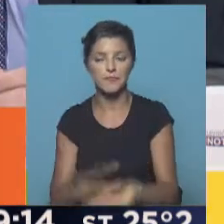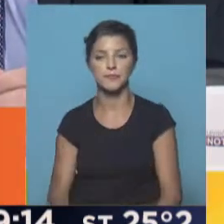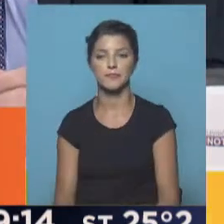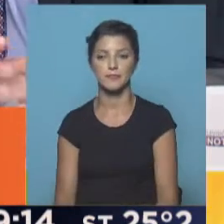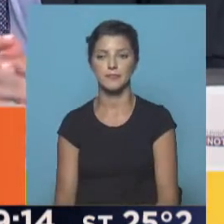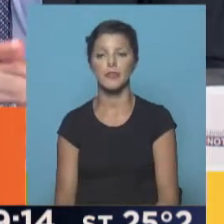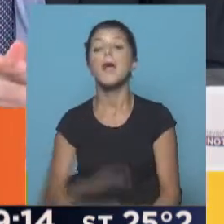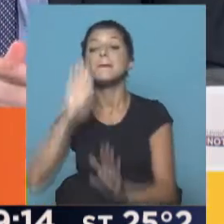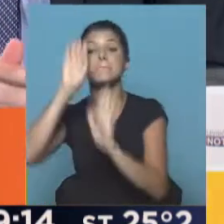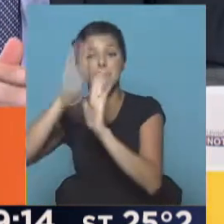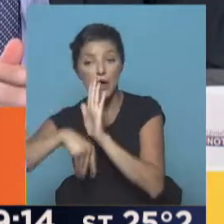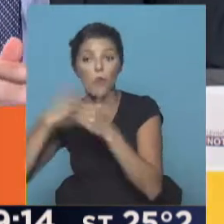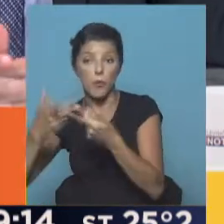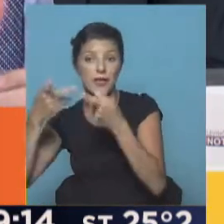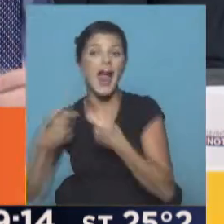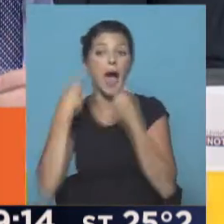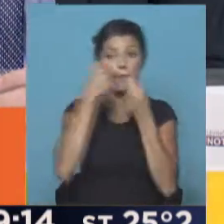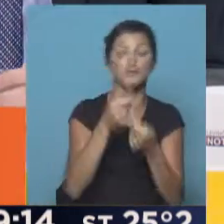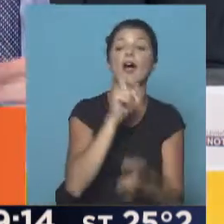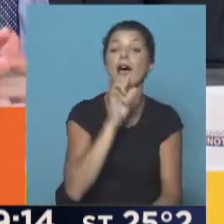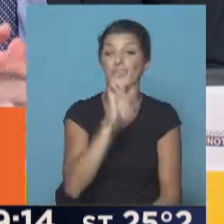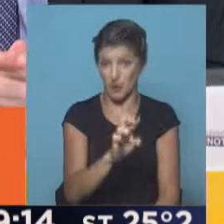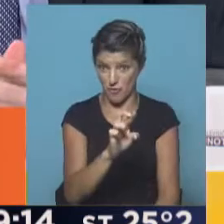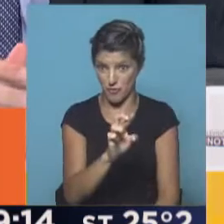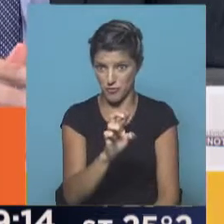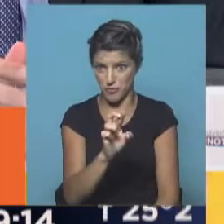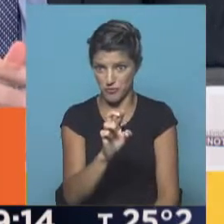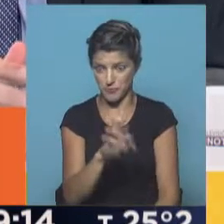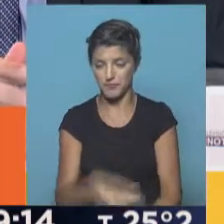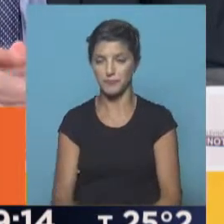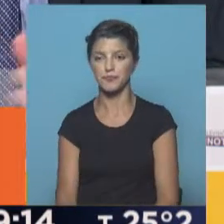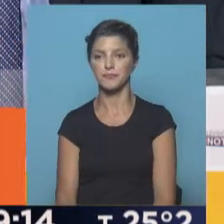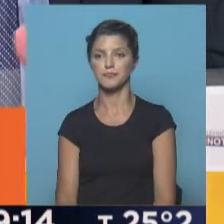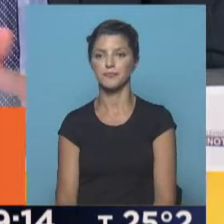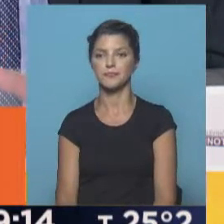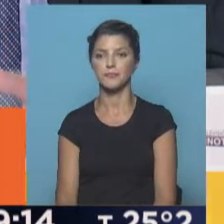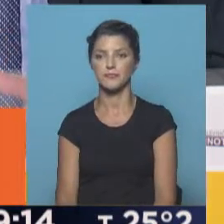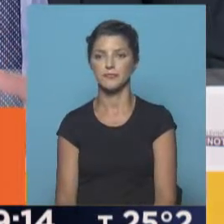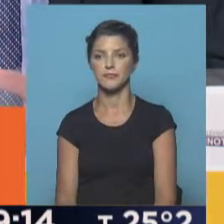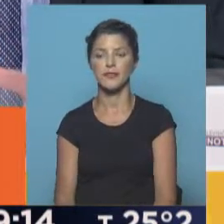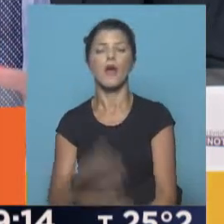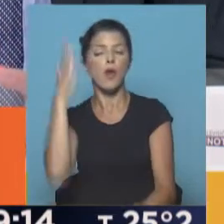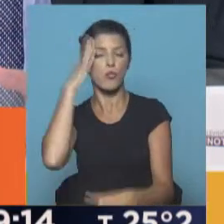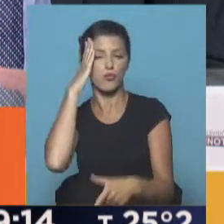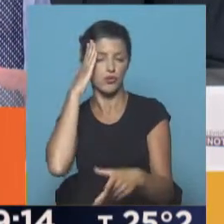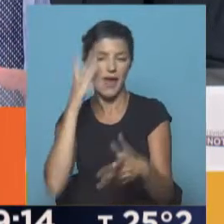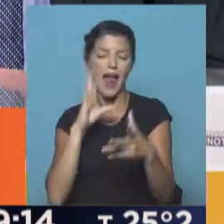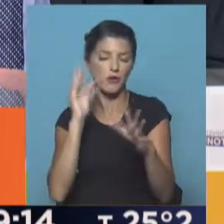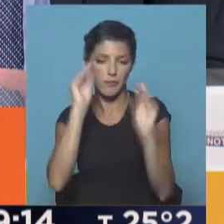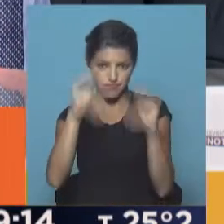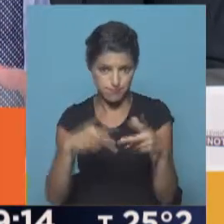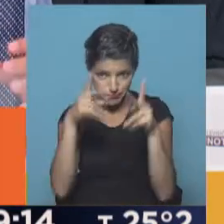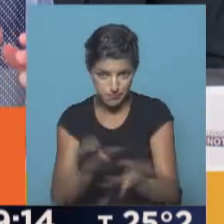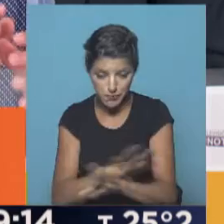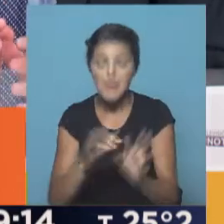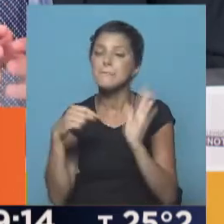menos propensos eran a votar a Trump. Es decir, un corte cultural muy significativo, pero sobre todo me parece que también hay que poner